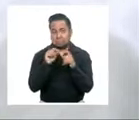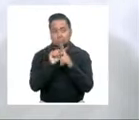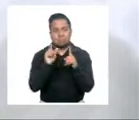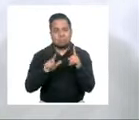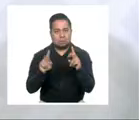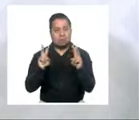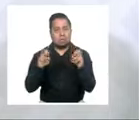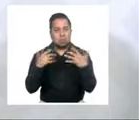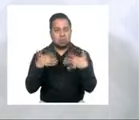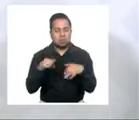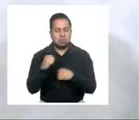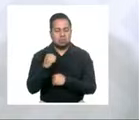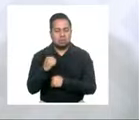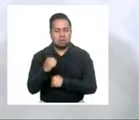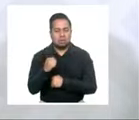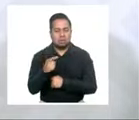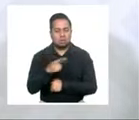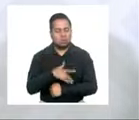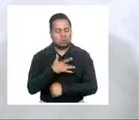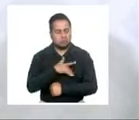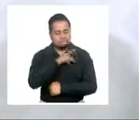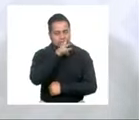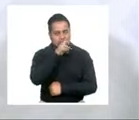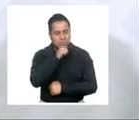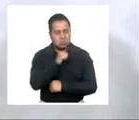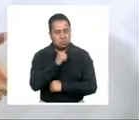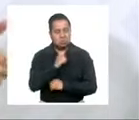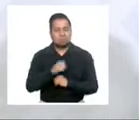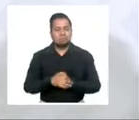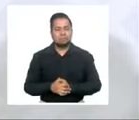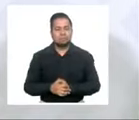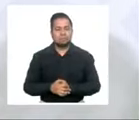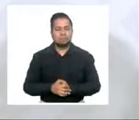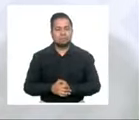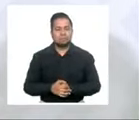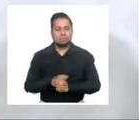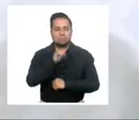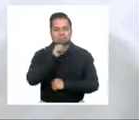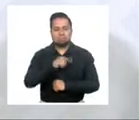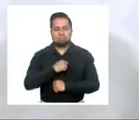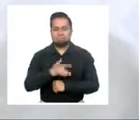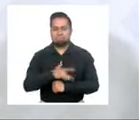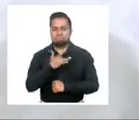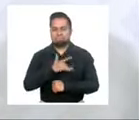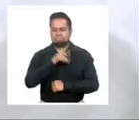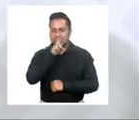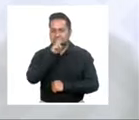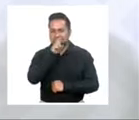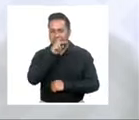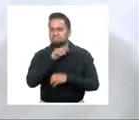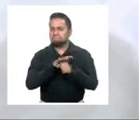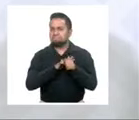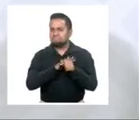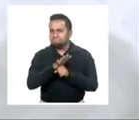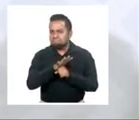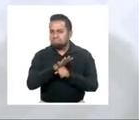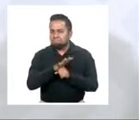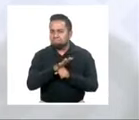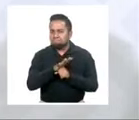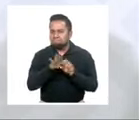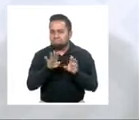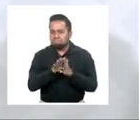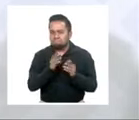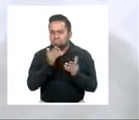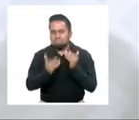tema que nos preocupó a muchos. Y también nos preocupó y nos preocupa mucho cómo se